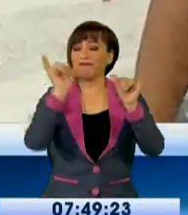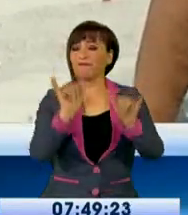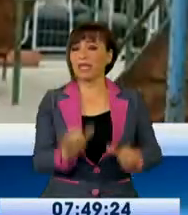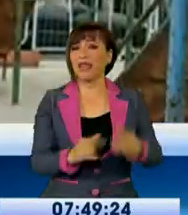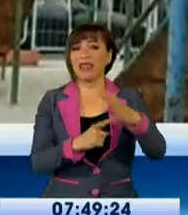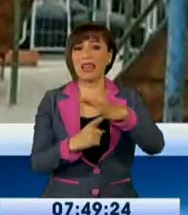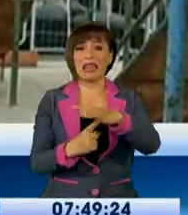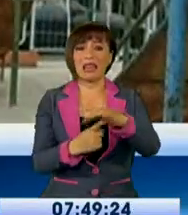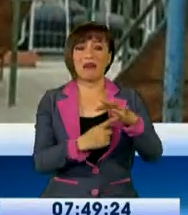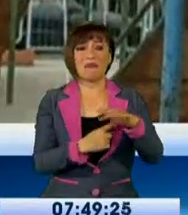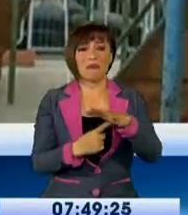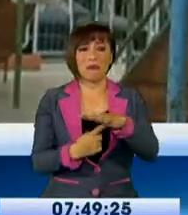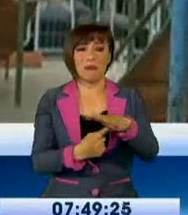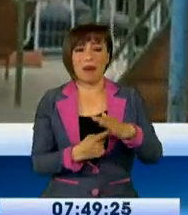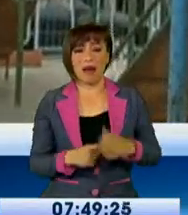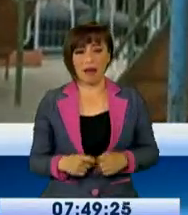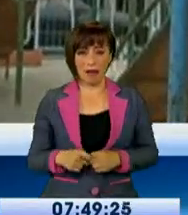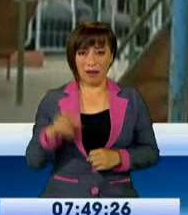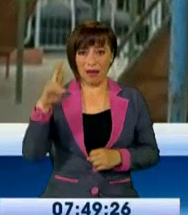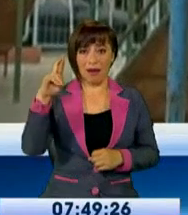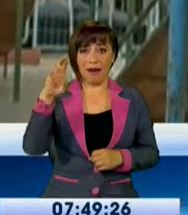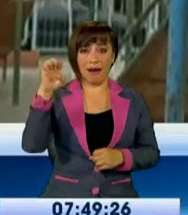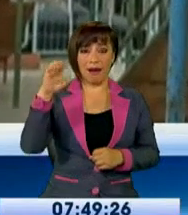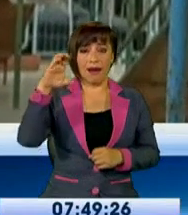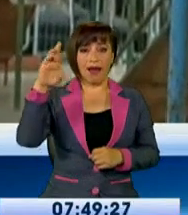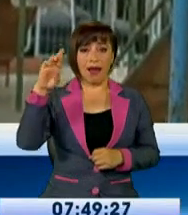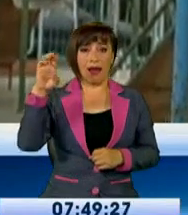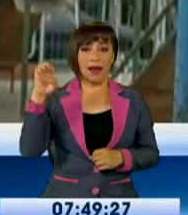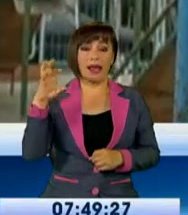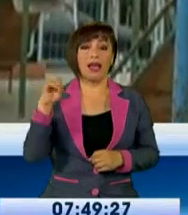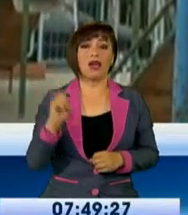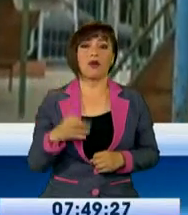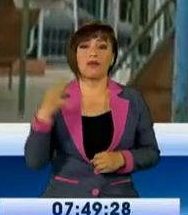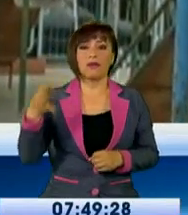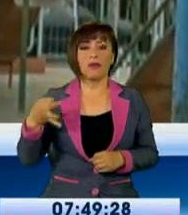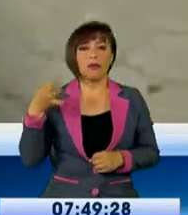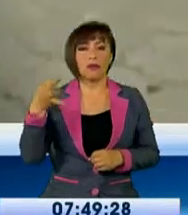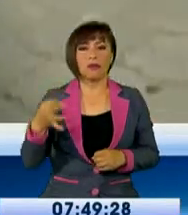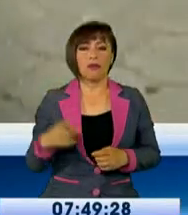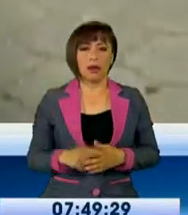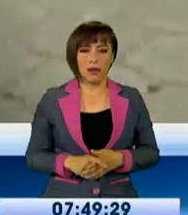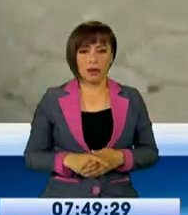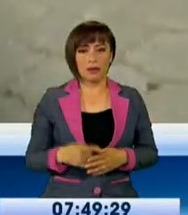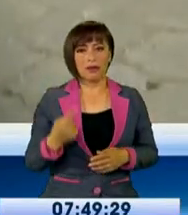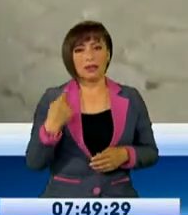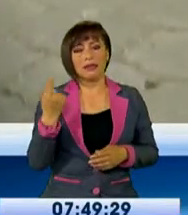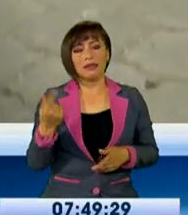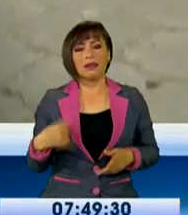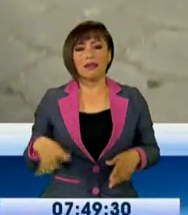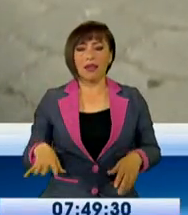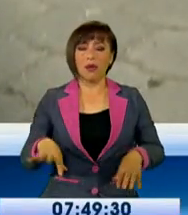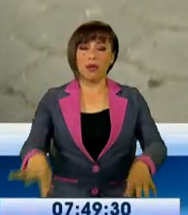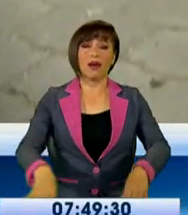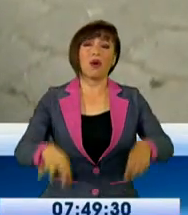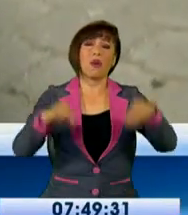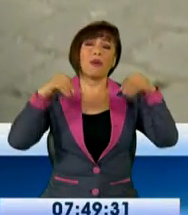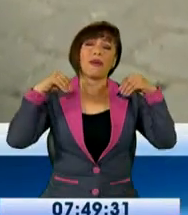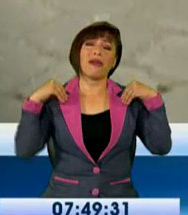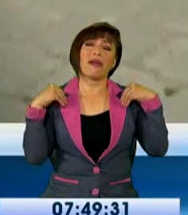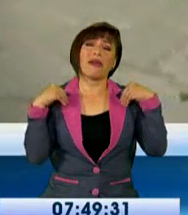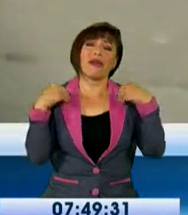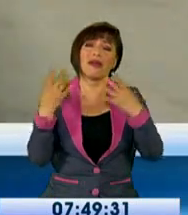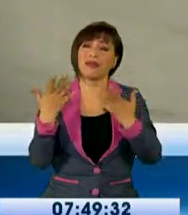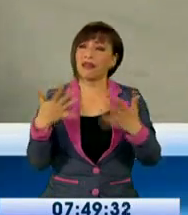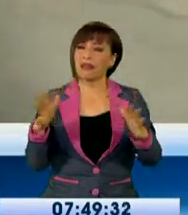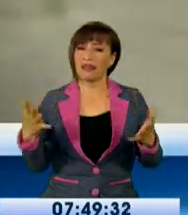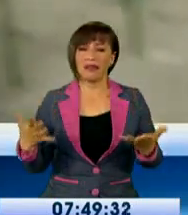del recreo en Durán. Mis hijos dormían ahí arriba en una cobija y yo poco a poco nomás dormía, porque usted sabe que esto es botado a